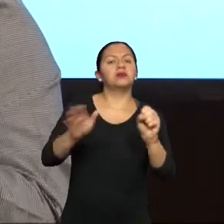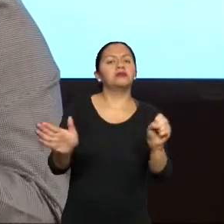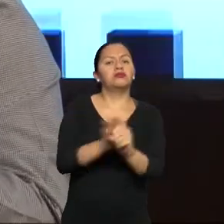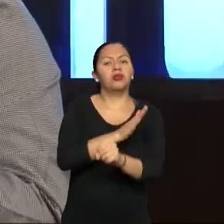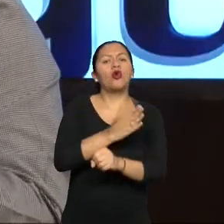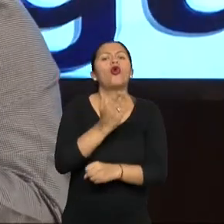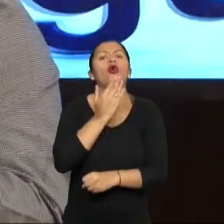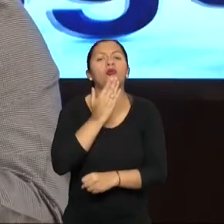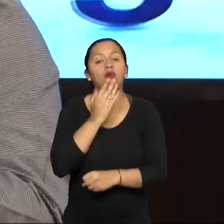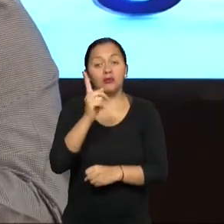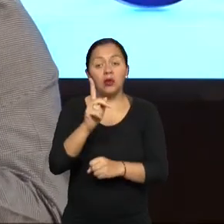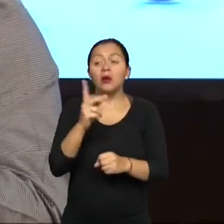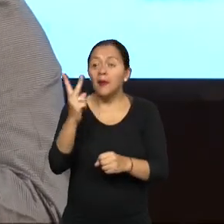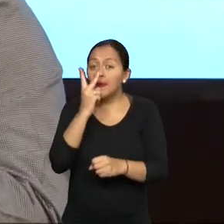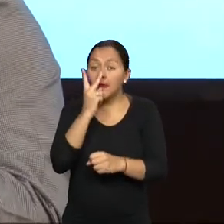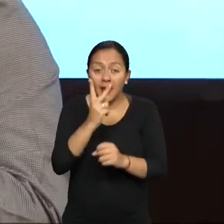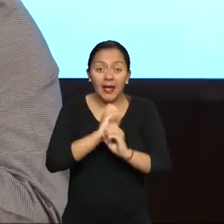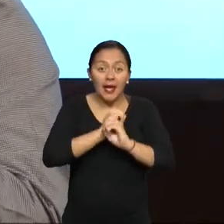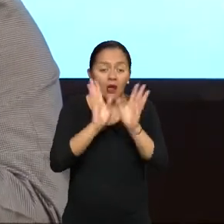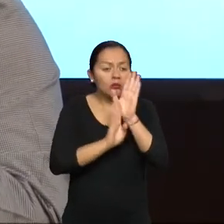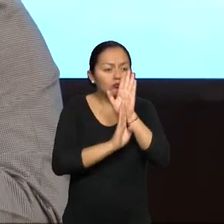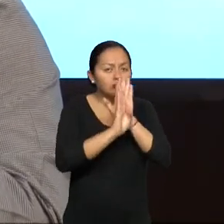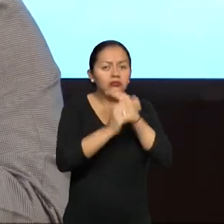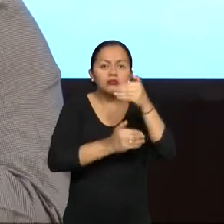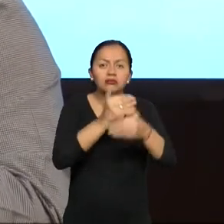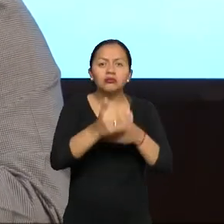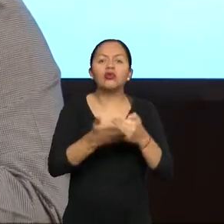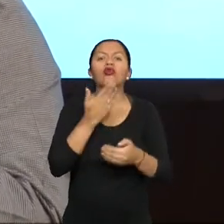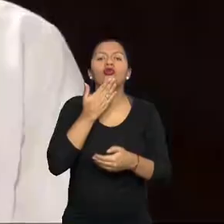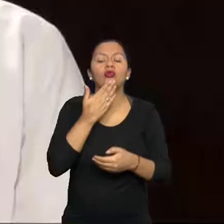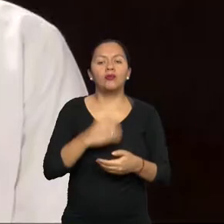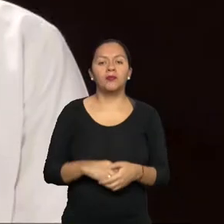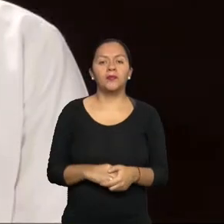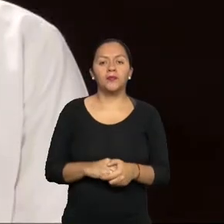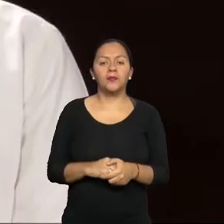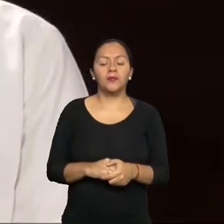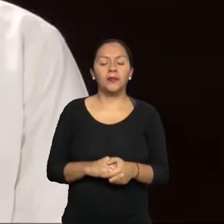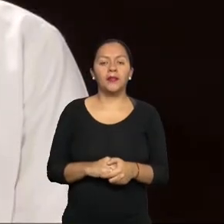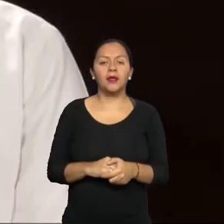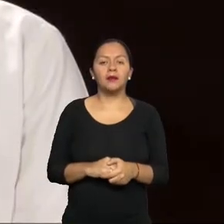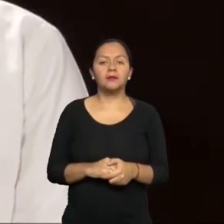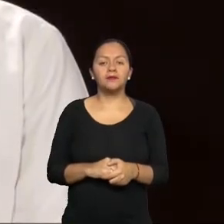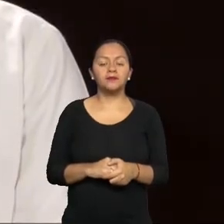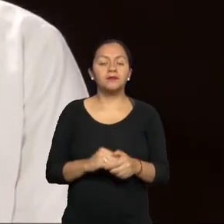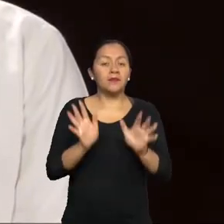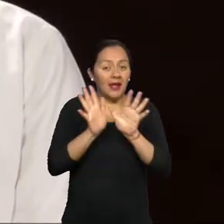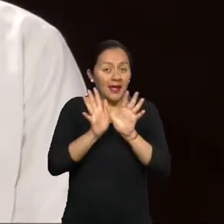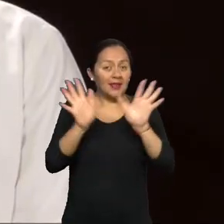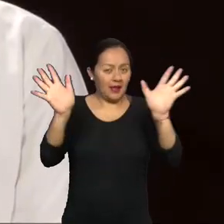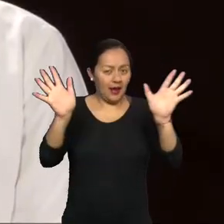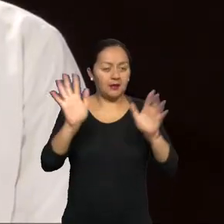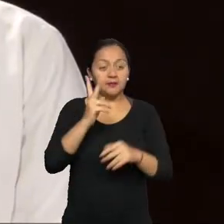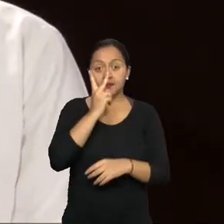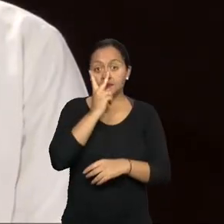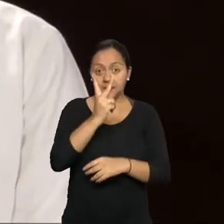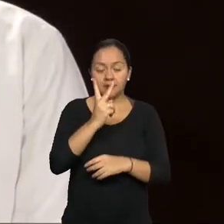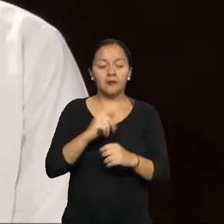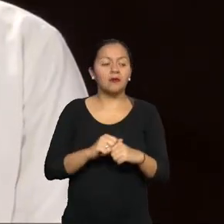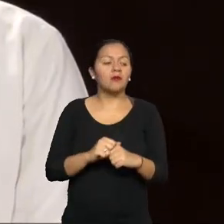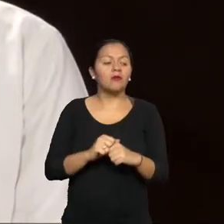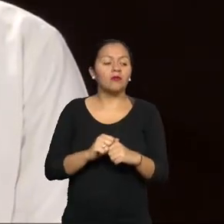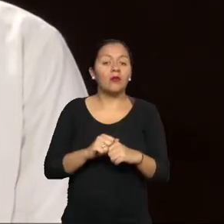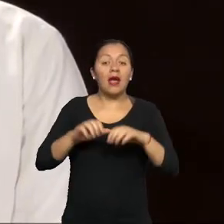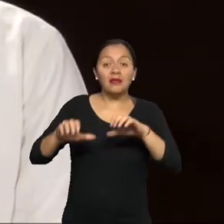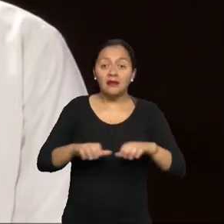¿Cómo vas viendo el crecimiento de Ecuador en este factor? Bien, en general, la actividad física, la actividad